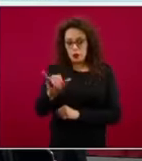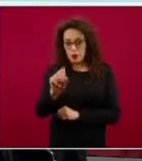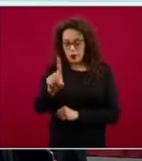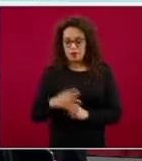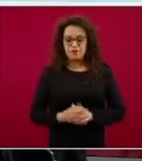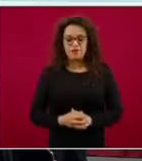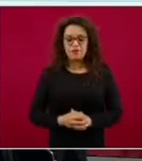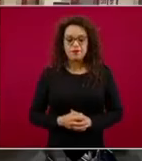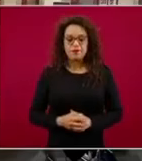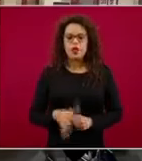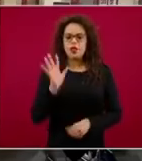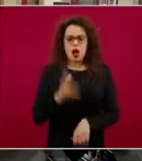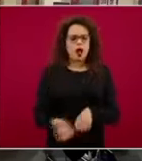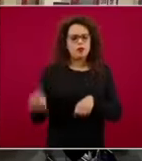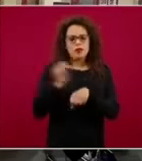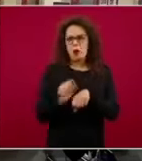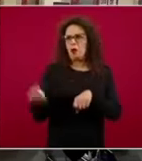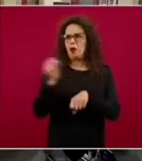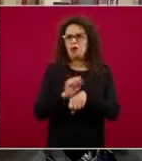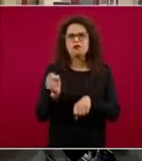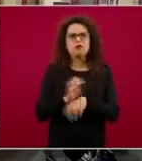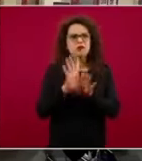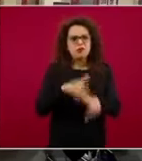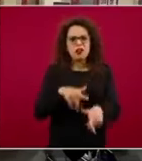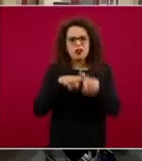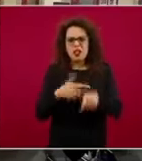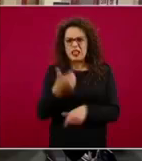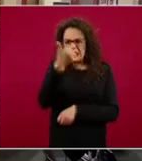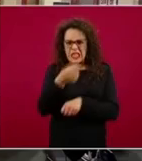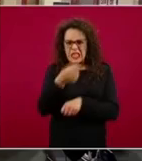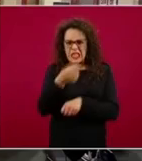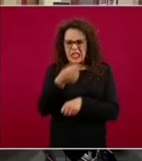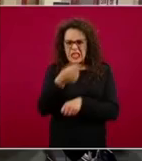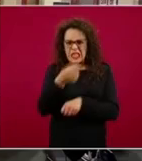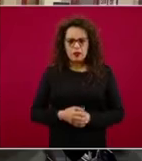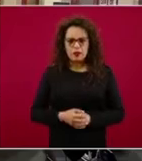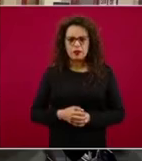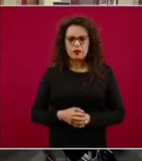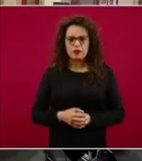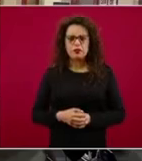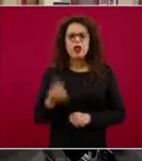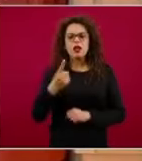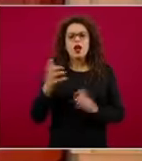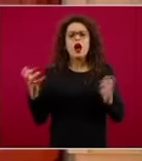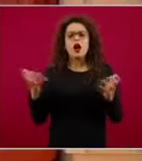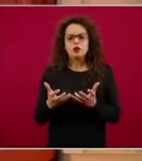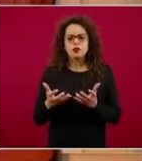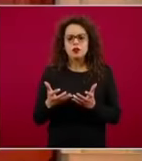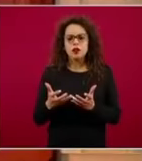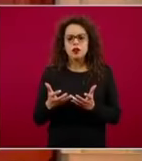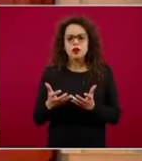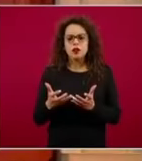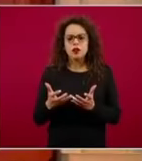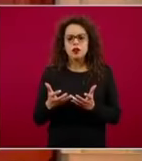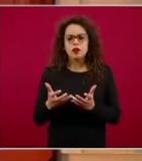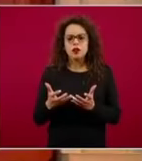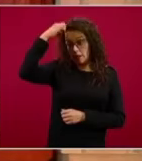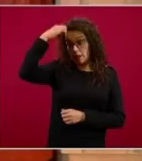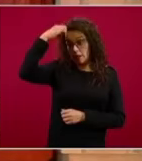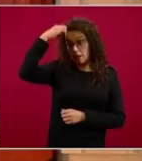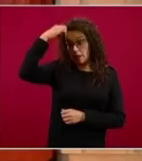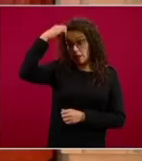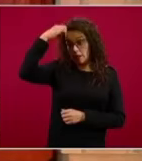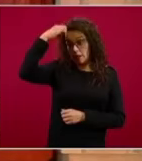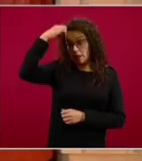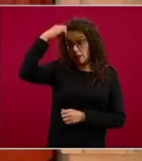desde hace ya varias semanas, más de 6 semanas, se realizó un lineamiento con un grupo de expertos a nivel de la